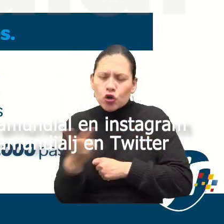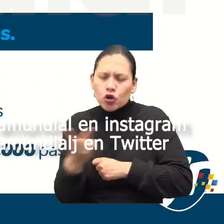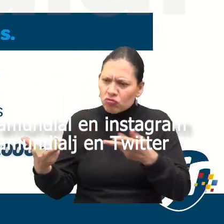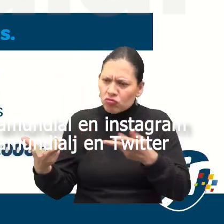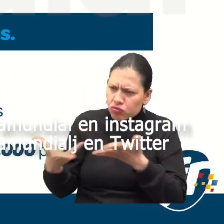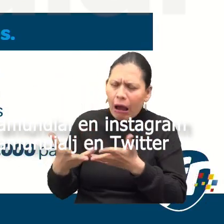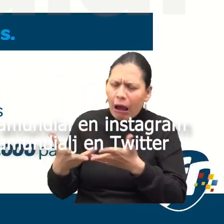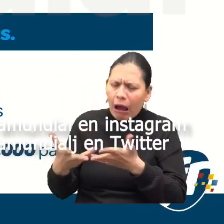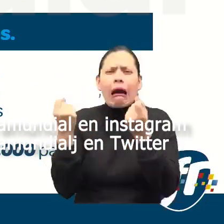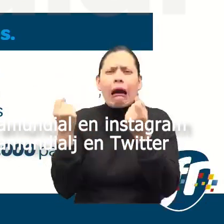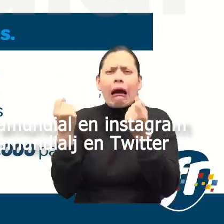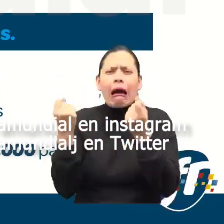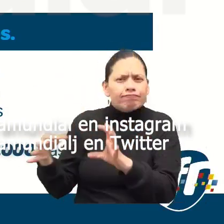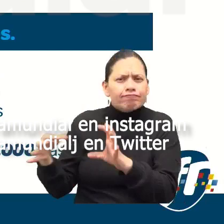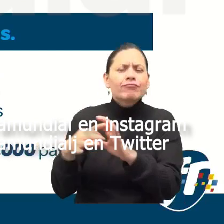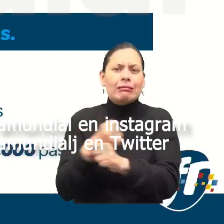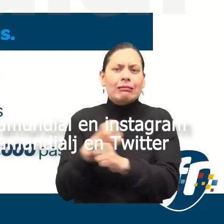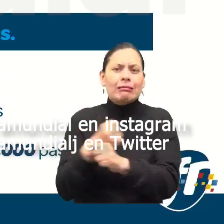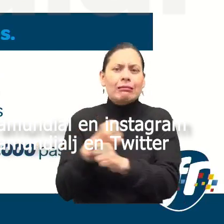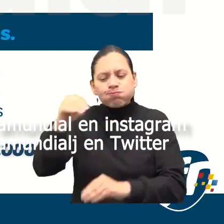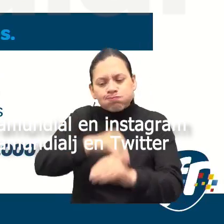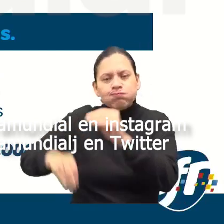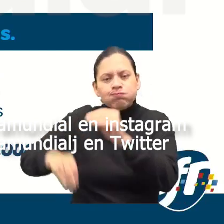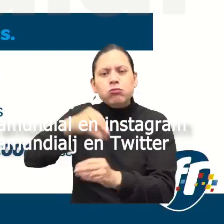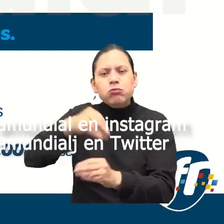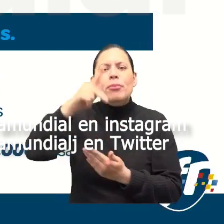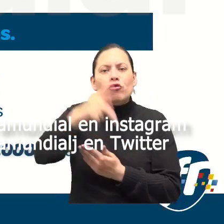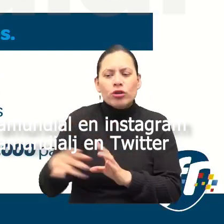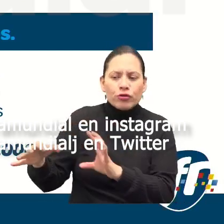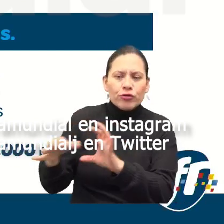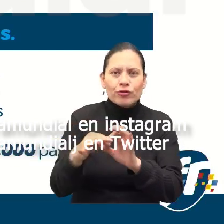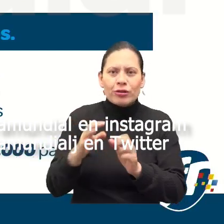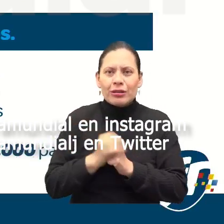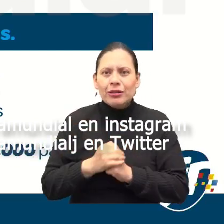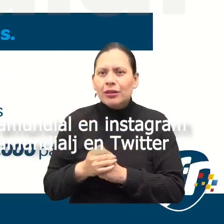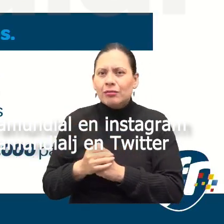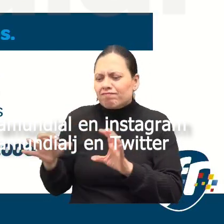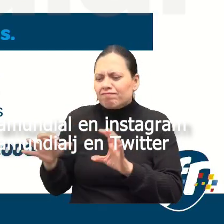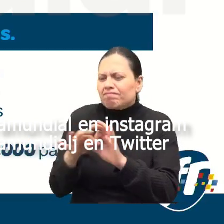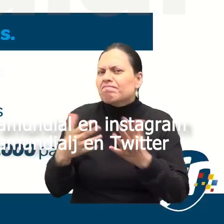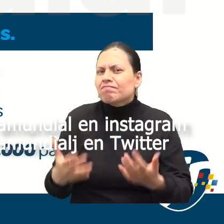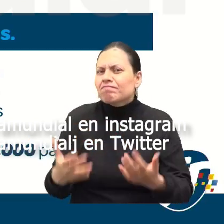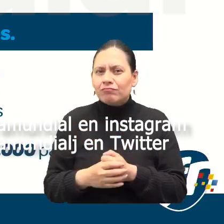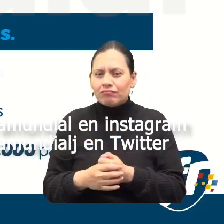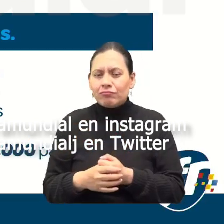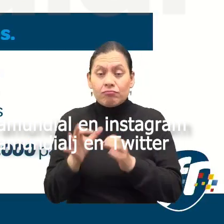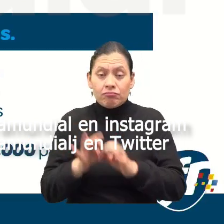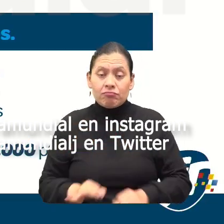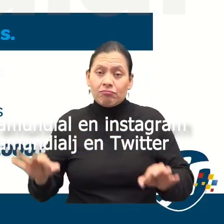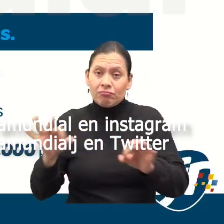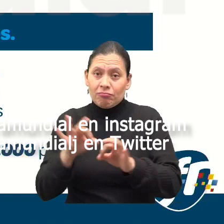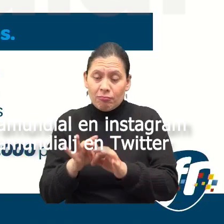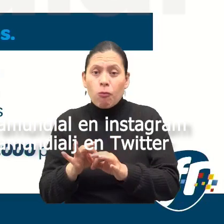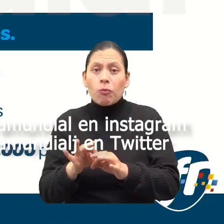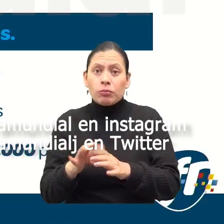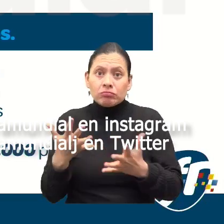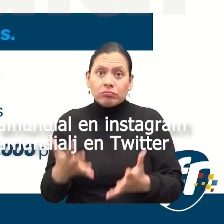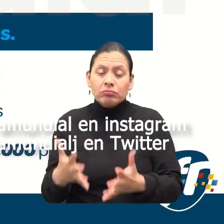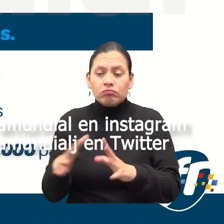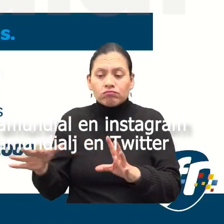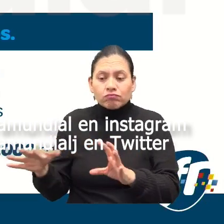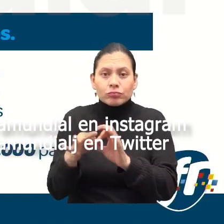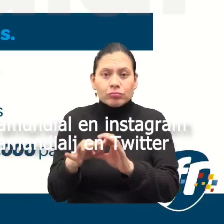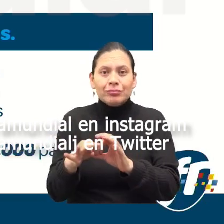la necesidad de ello y definieron buscar una integración. Esa integración determinó que es posible inicialmente tener una